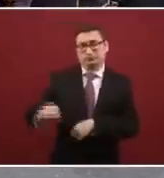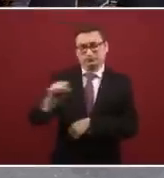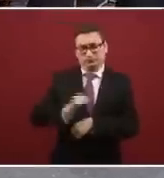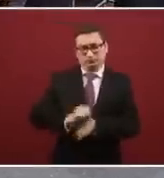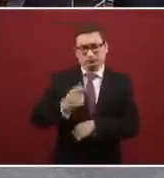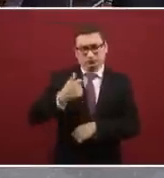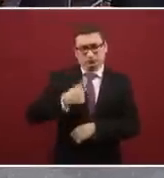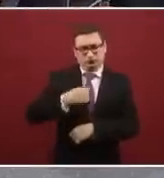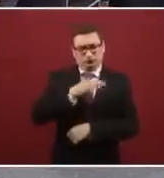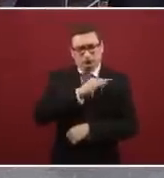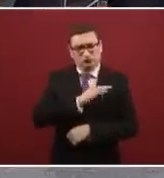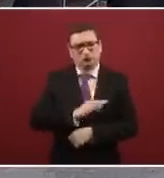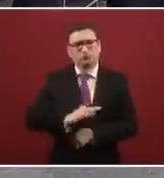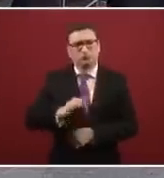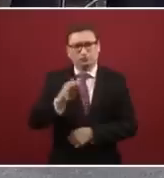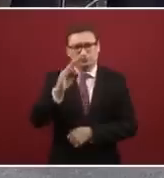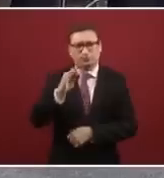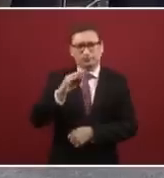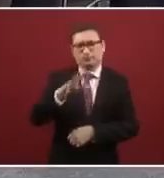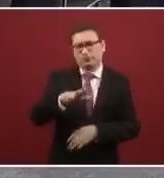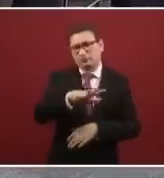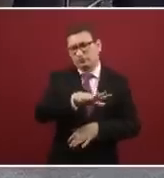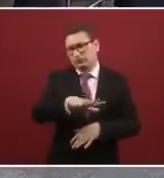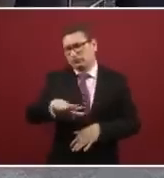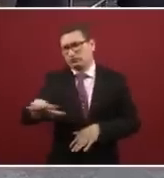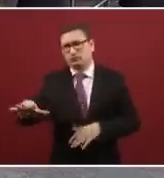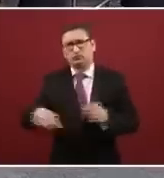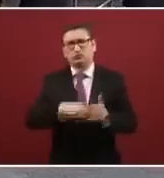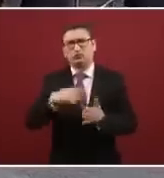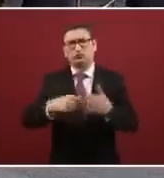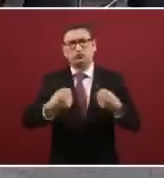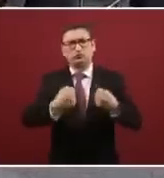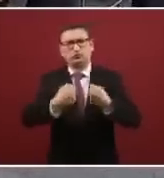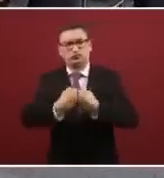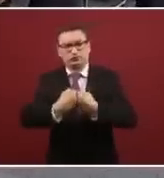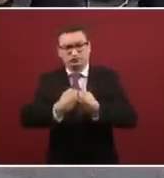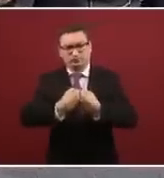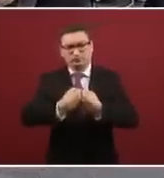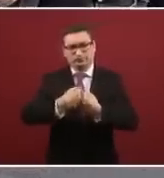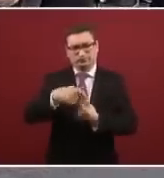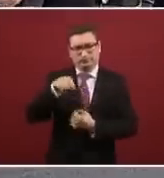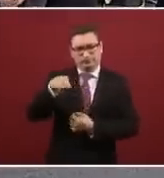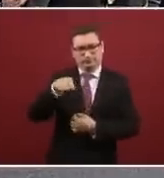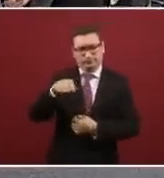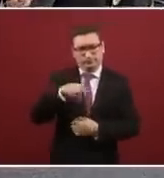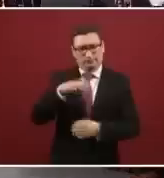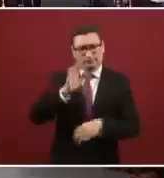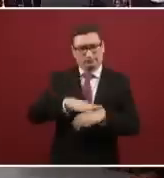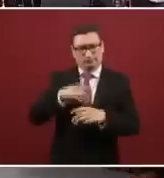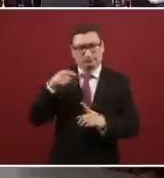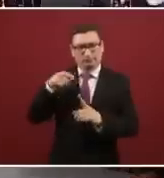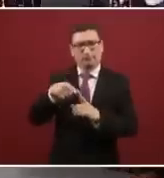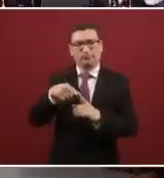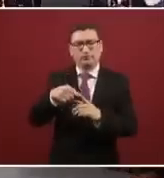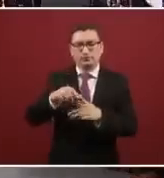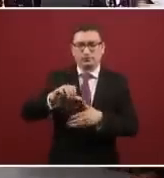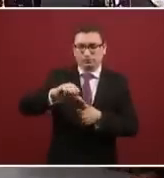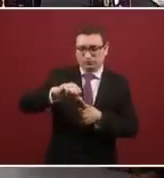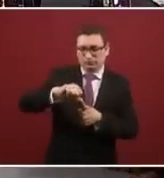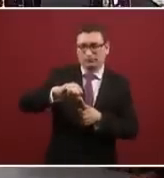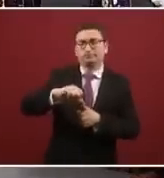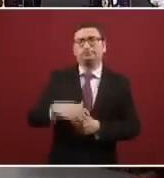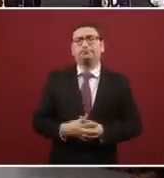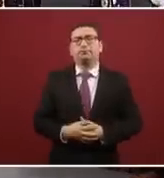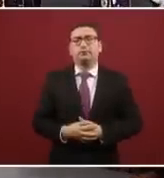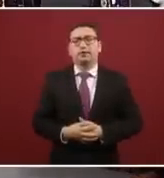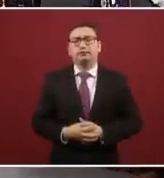hacer un recorrido por la franja fronteriza, pero en especial del lado de Centroamérica.